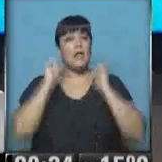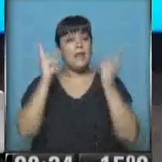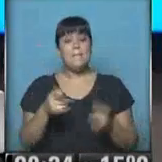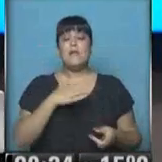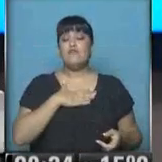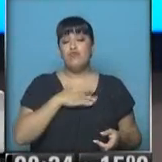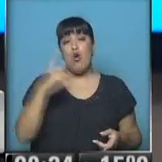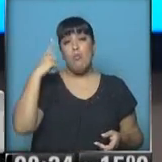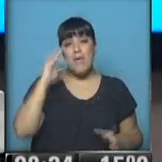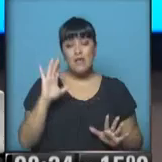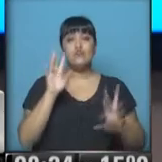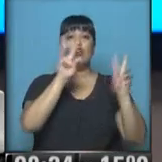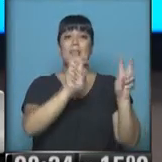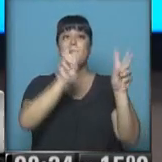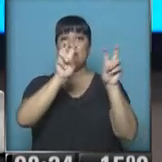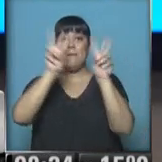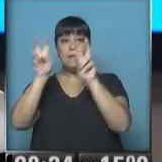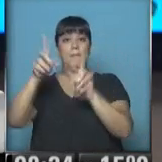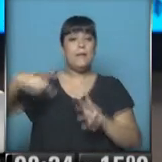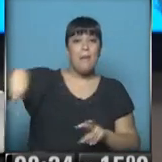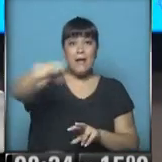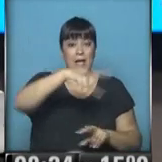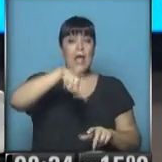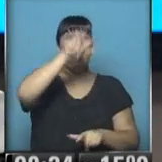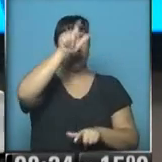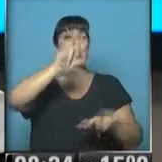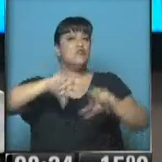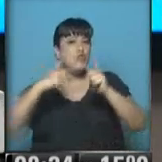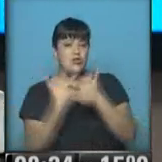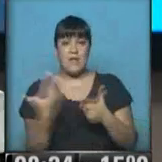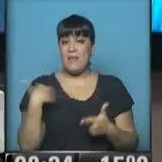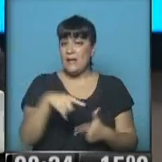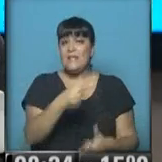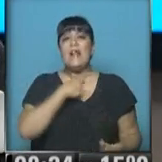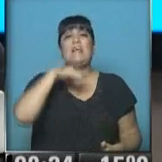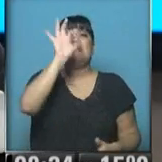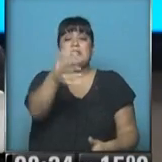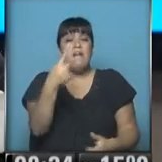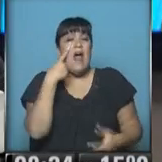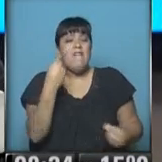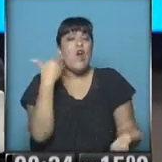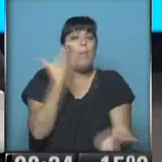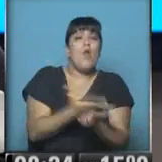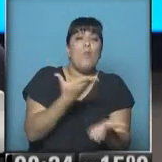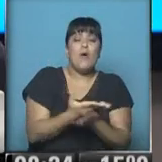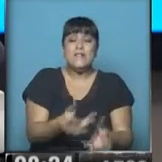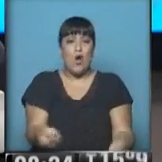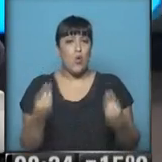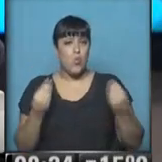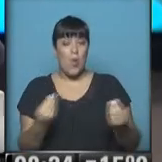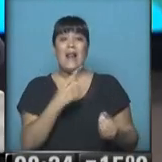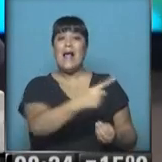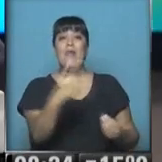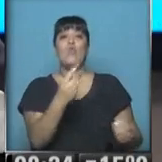o abarca los temas que hoy la sociedad Argentina pretende saber qué es lo que piensa cada